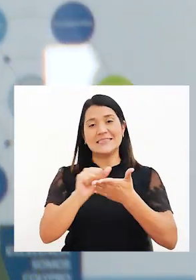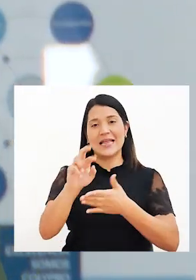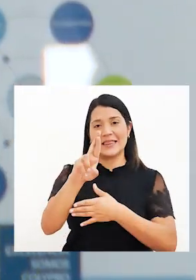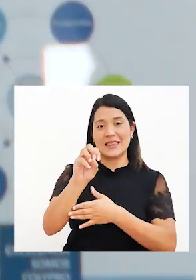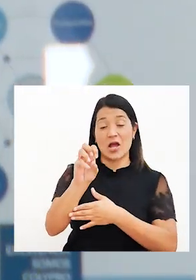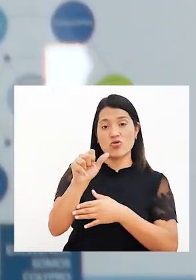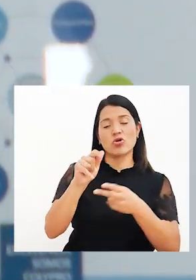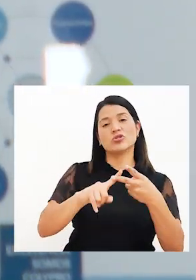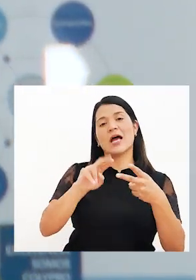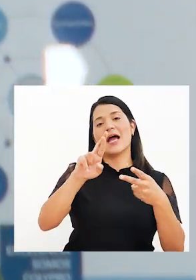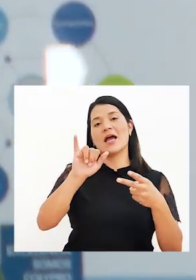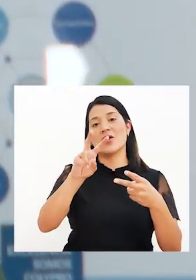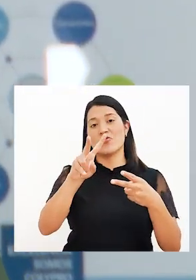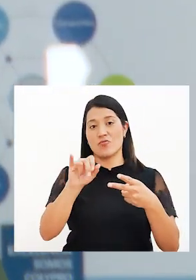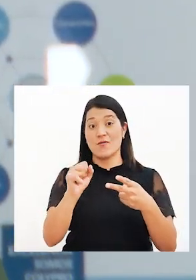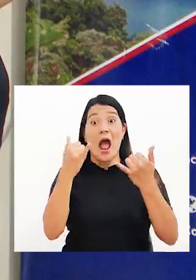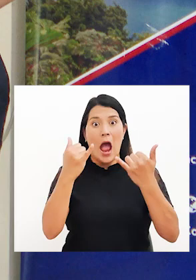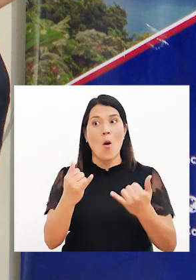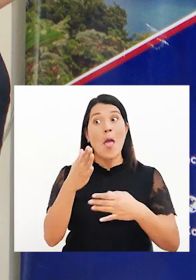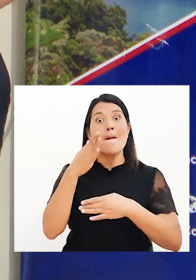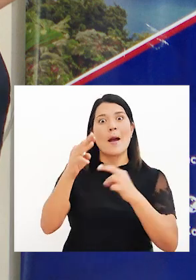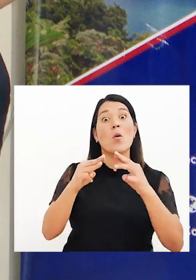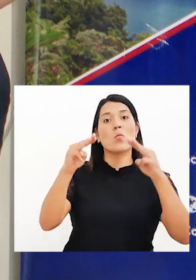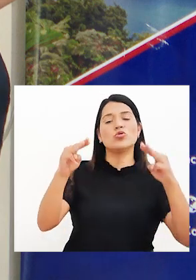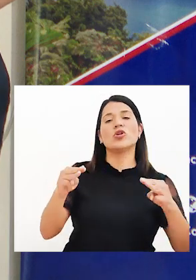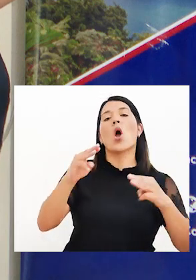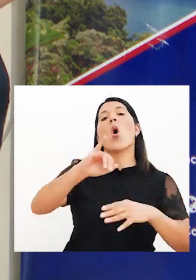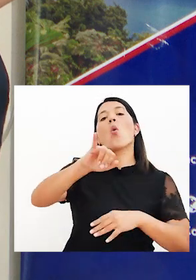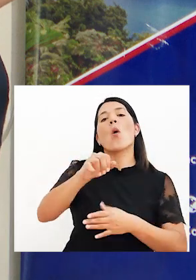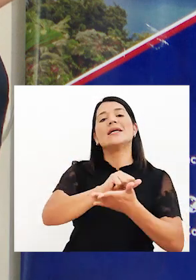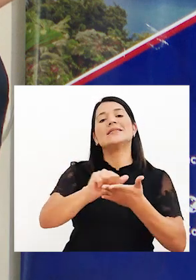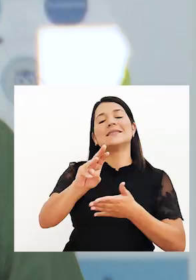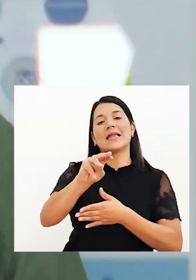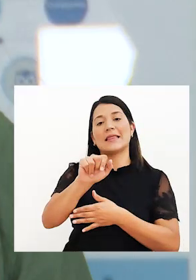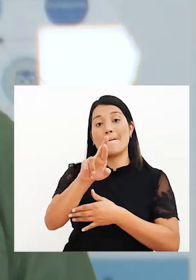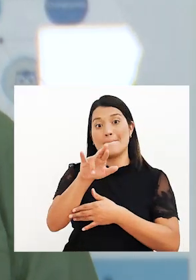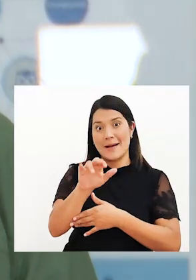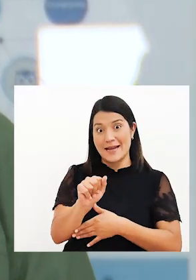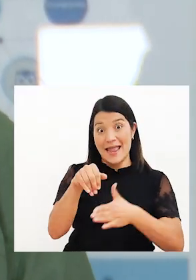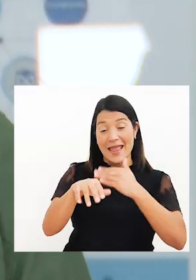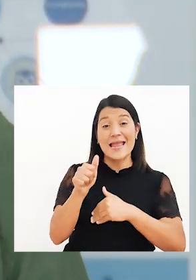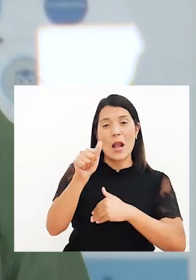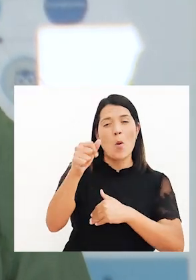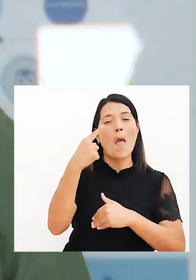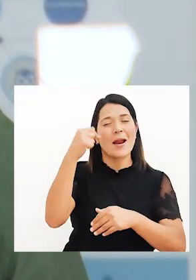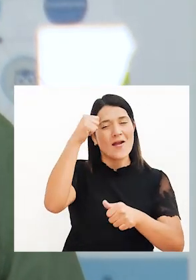al Museo Juan Santa María desde Alajuela para conocer más acerca de la campaña de